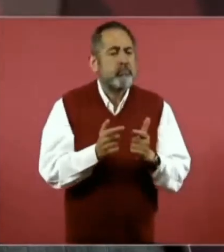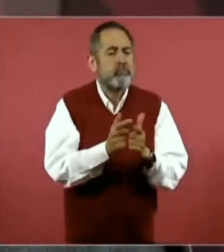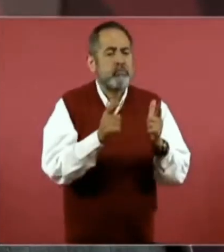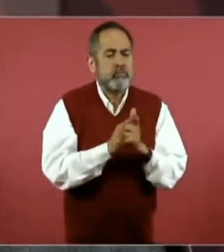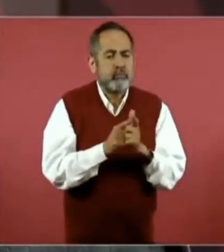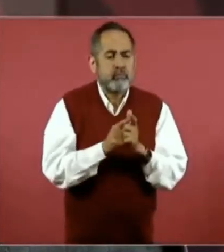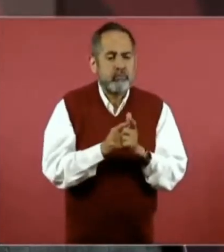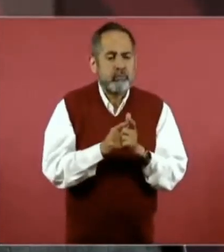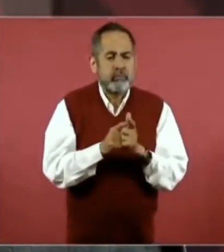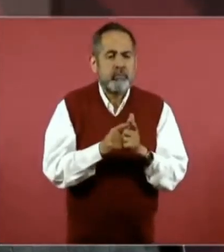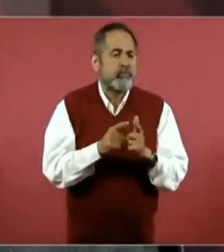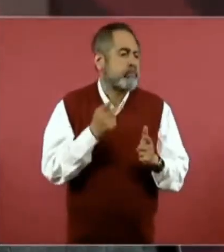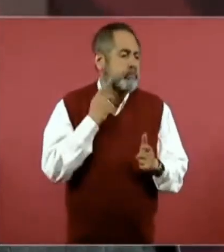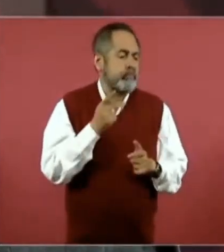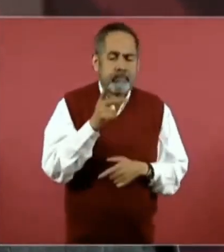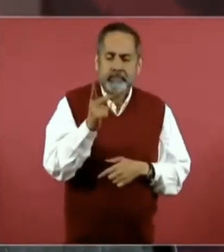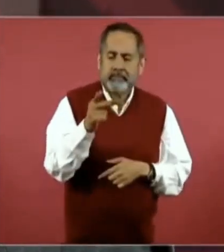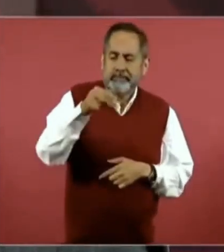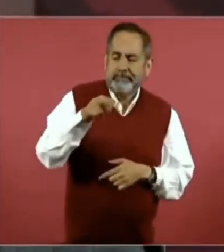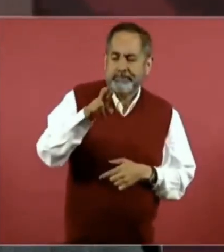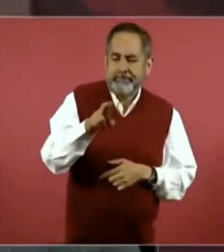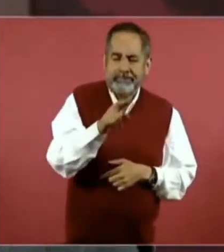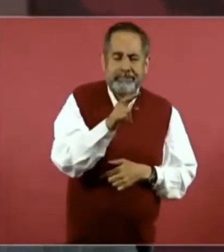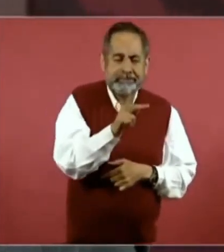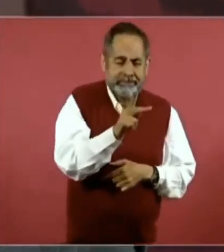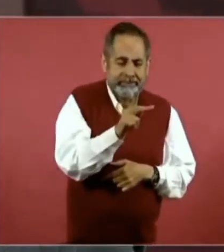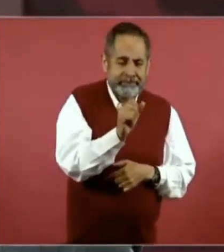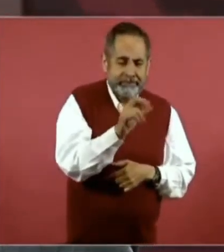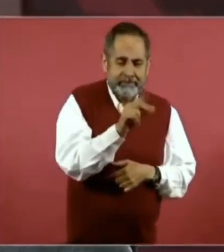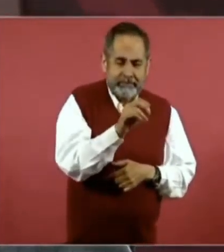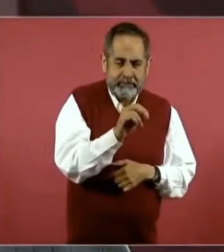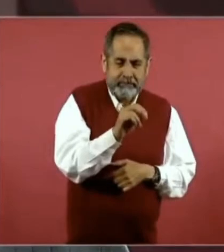Nacional Revolucionario, el PNR.